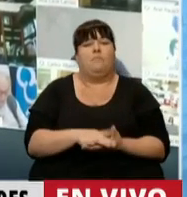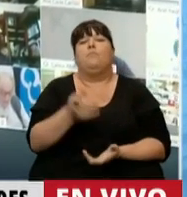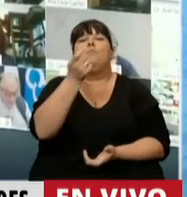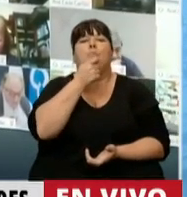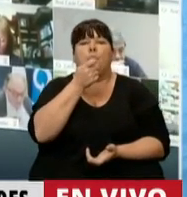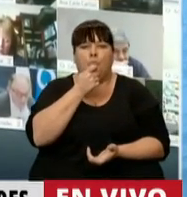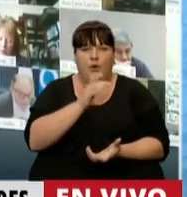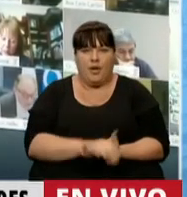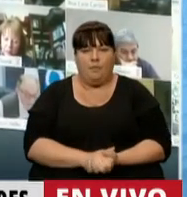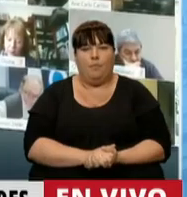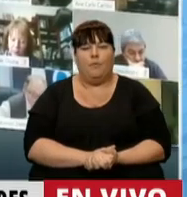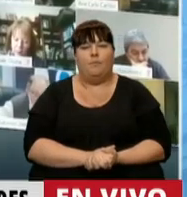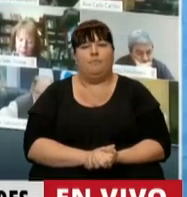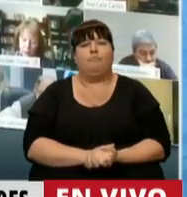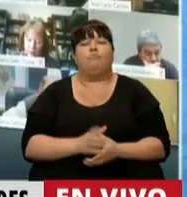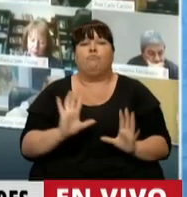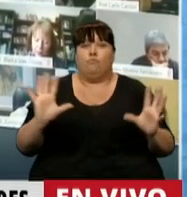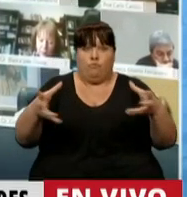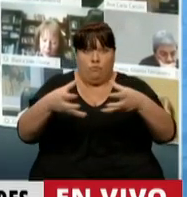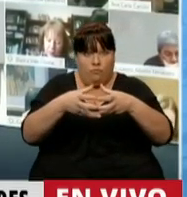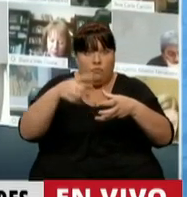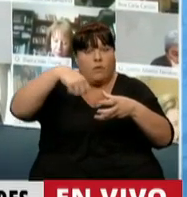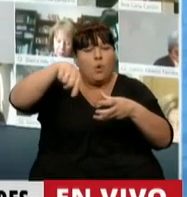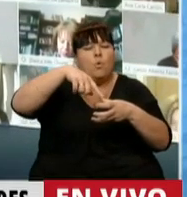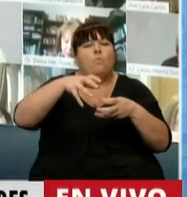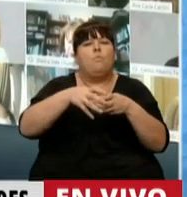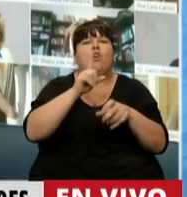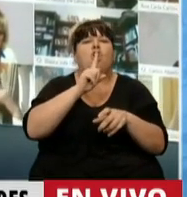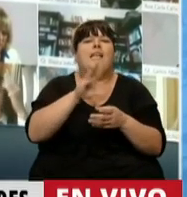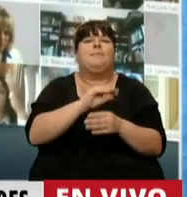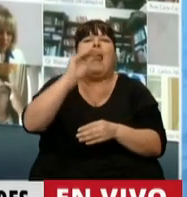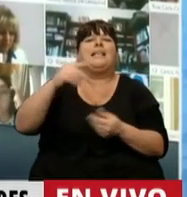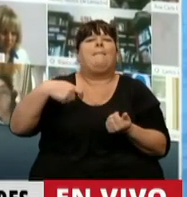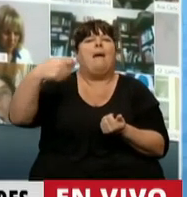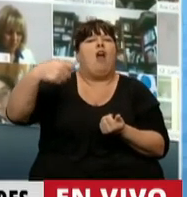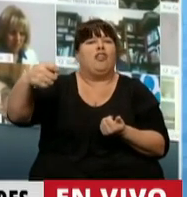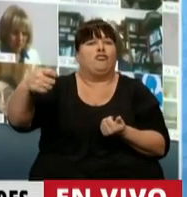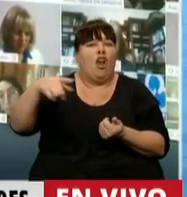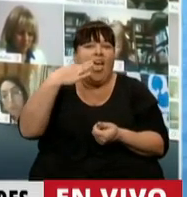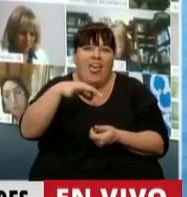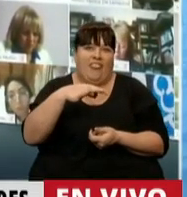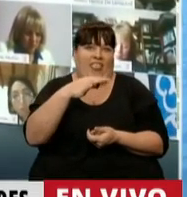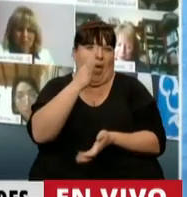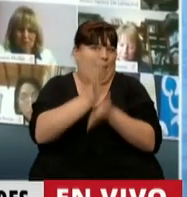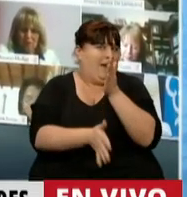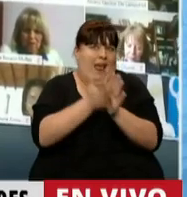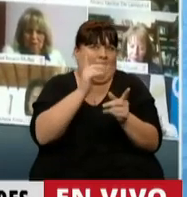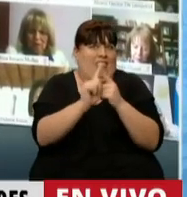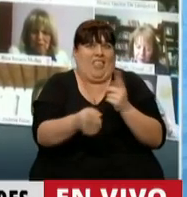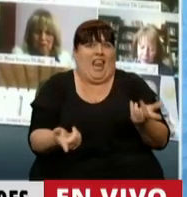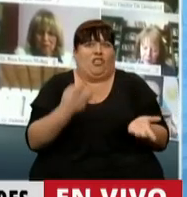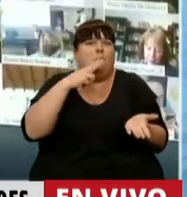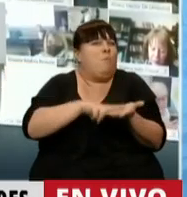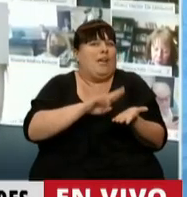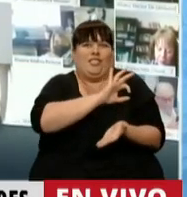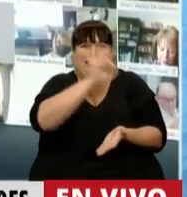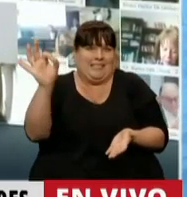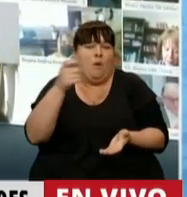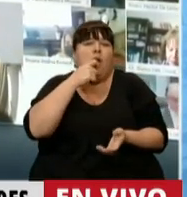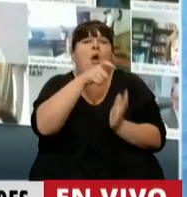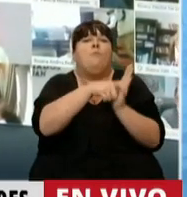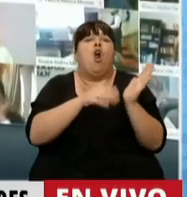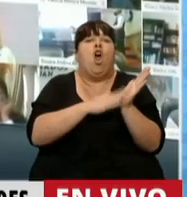ejemplo, hay todo un sector que en lugar de colocarlo en la moratoria, se le tendría que eximir directamente de impuestos. Por ejemplo,